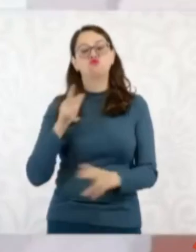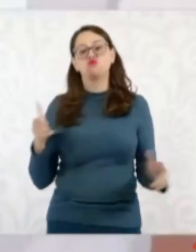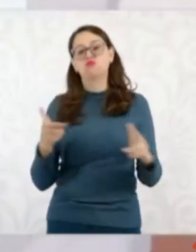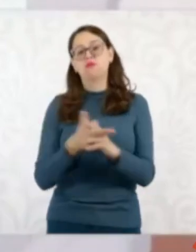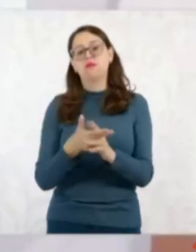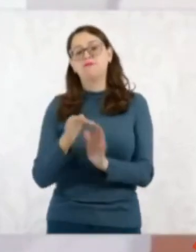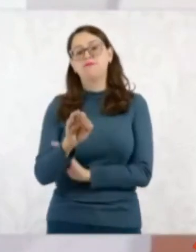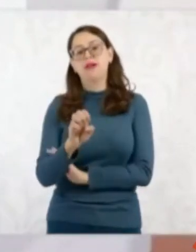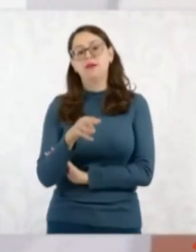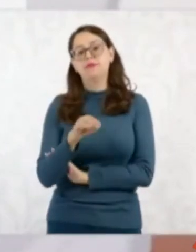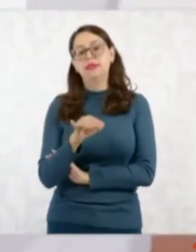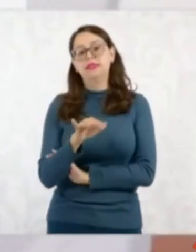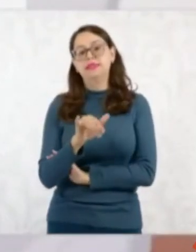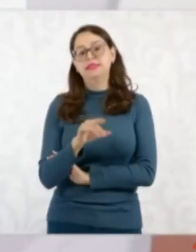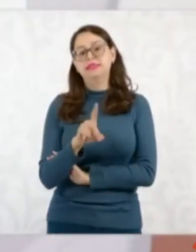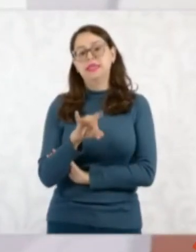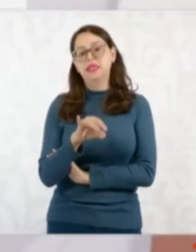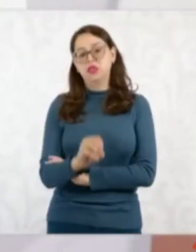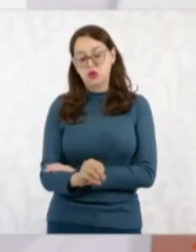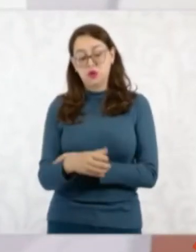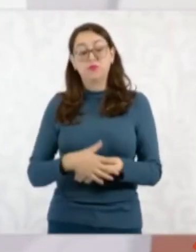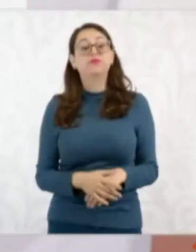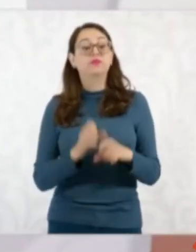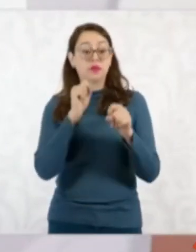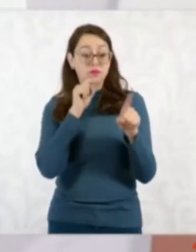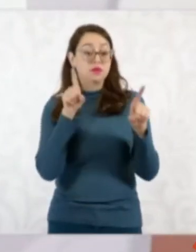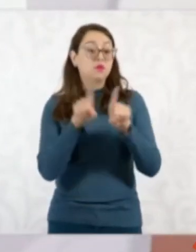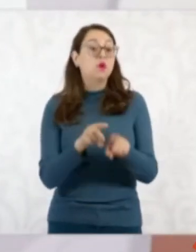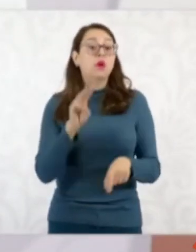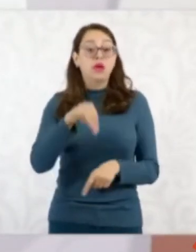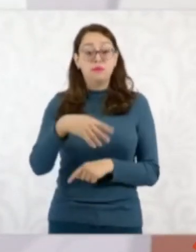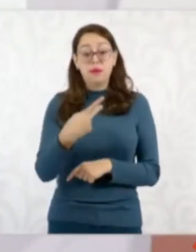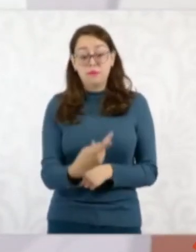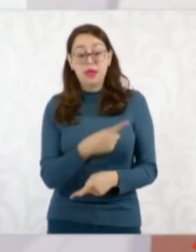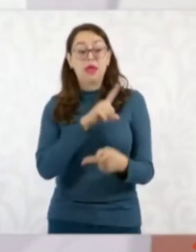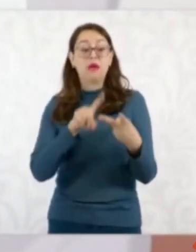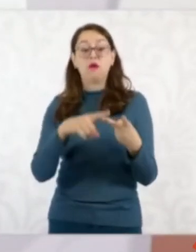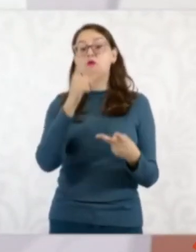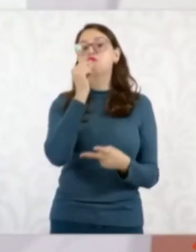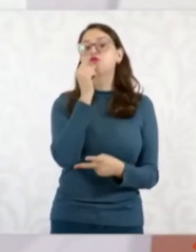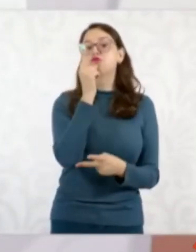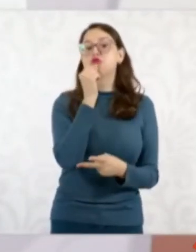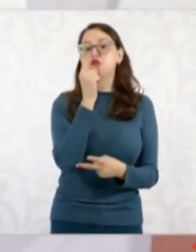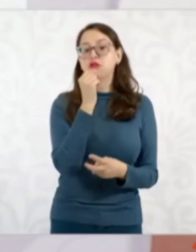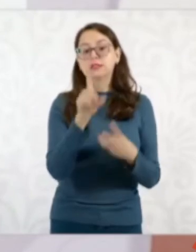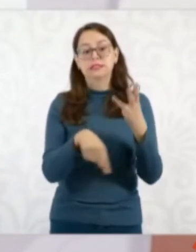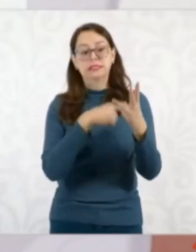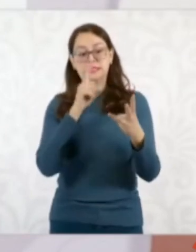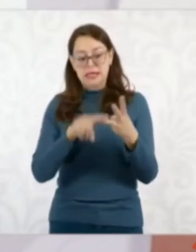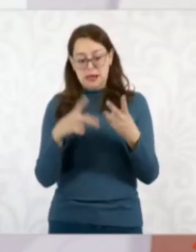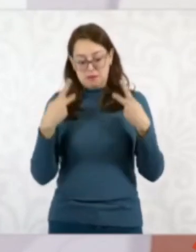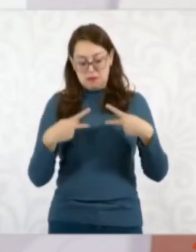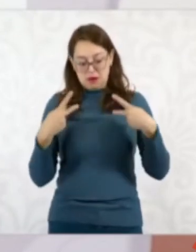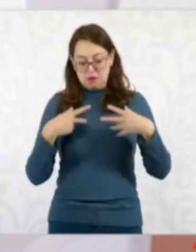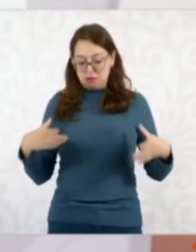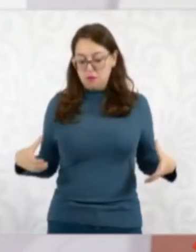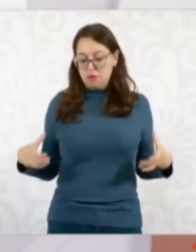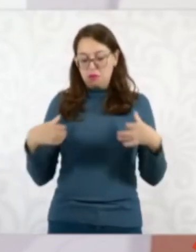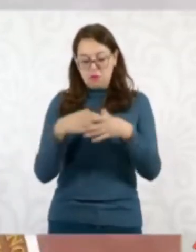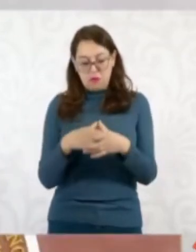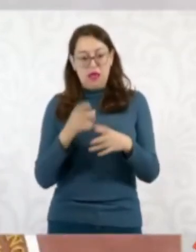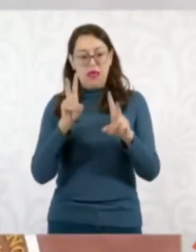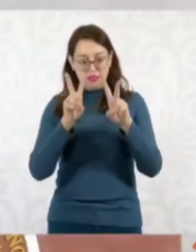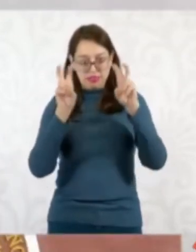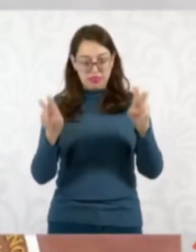de contar con ministerios públicos, policías, personal técnico y pericial especializado y capacitado en